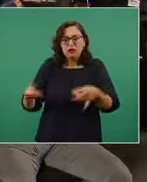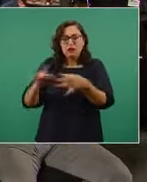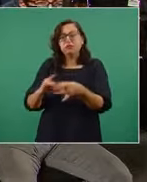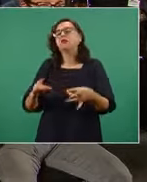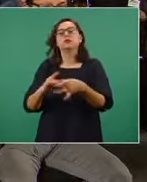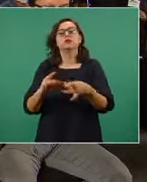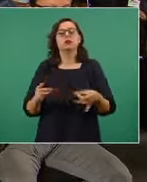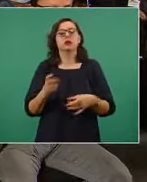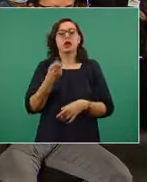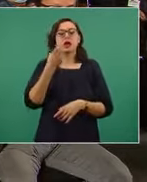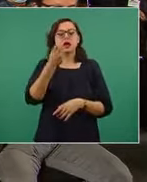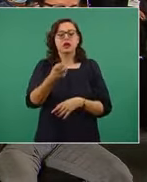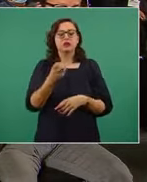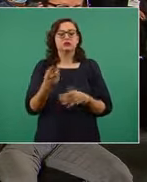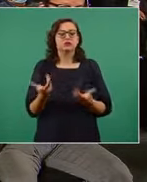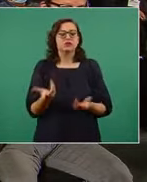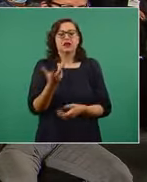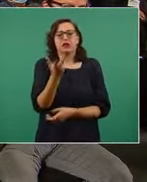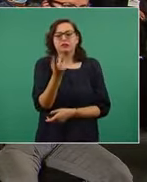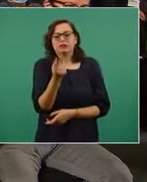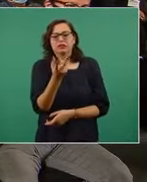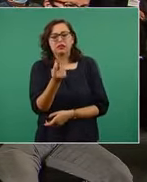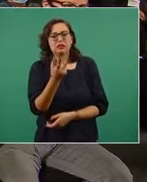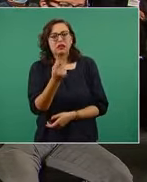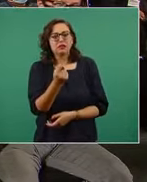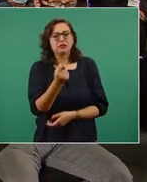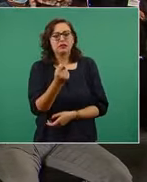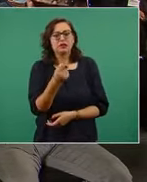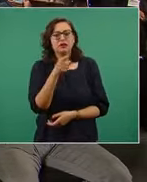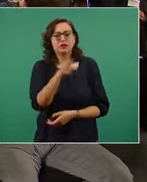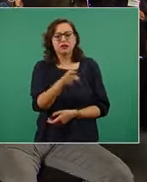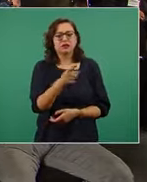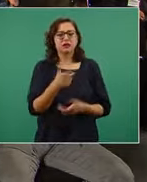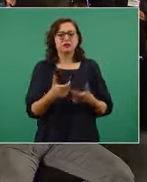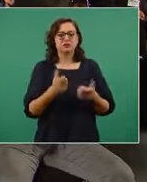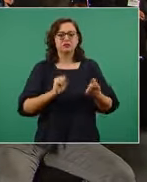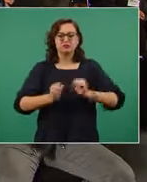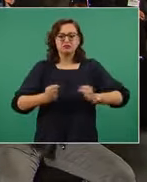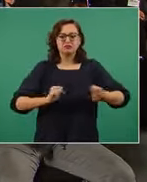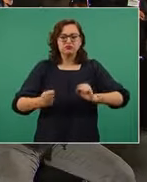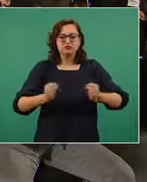Esos programas de televisión, las maquinitas,